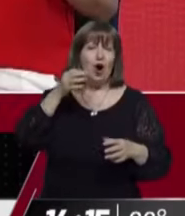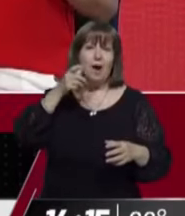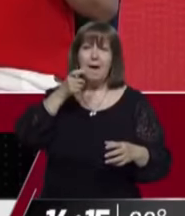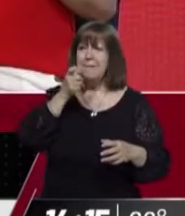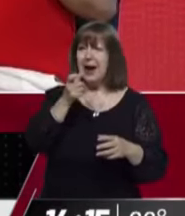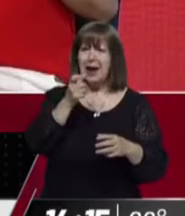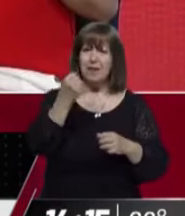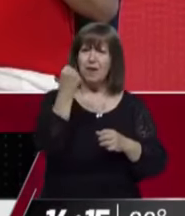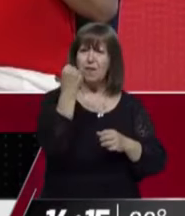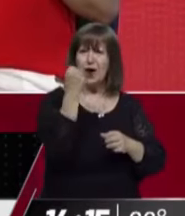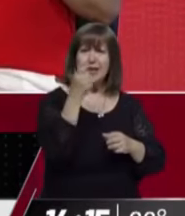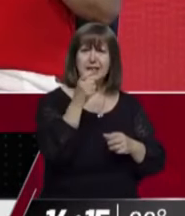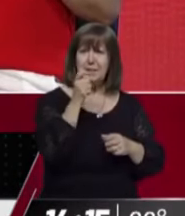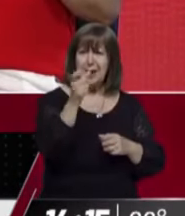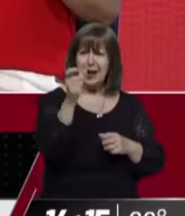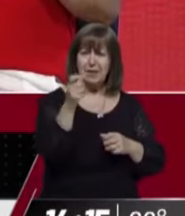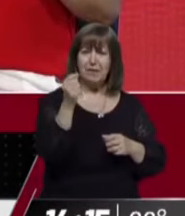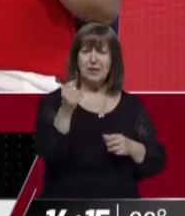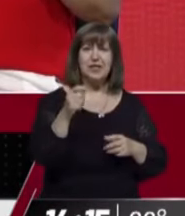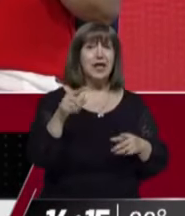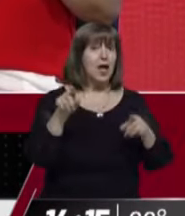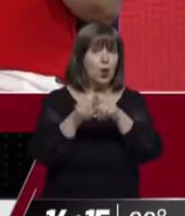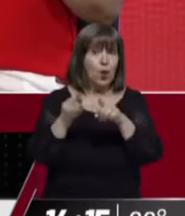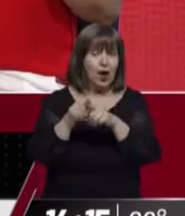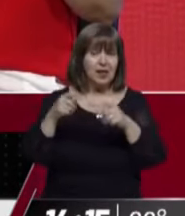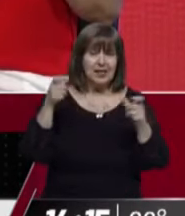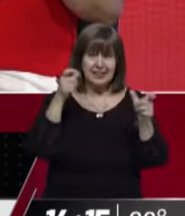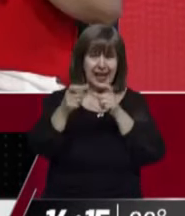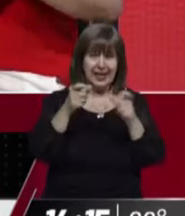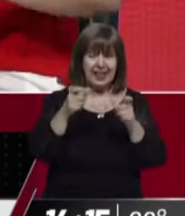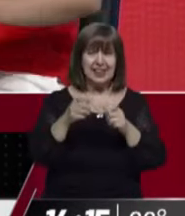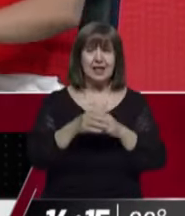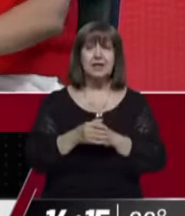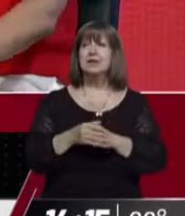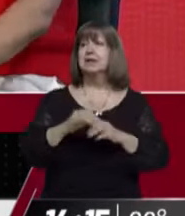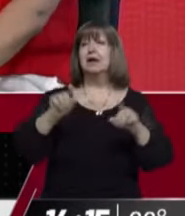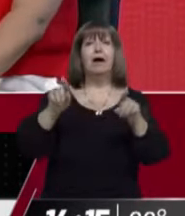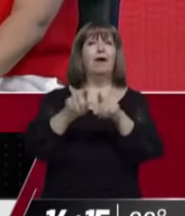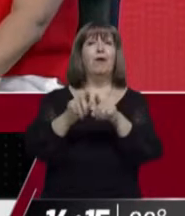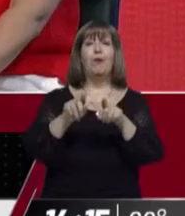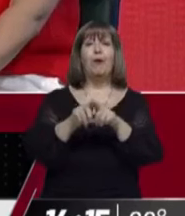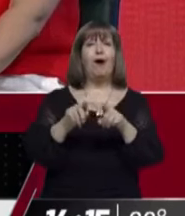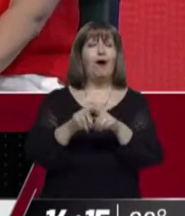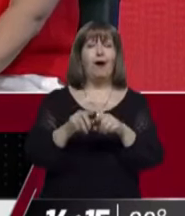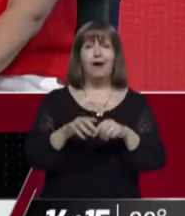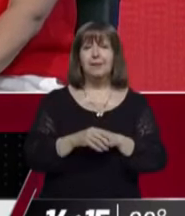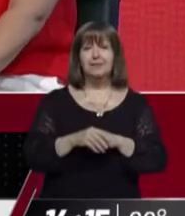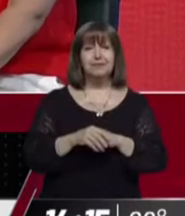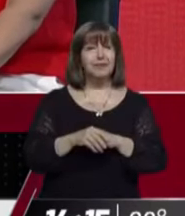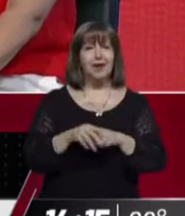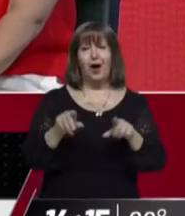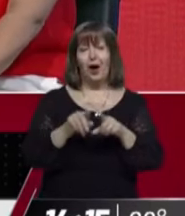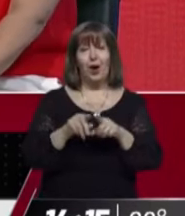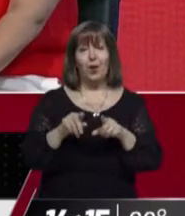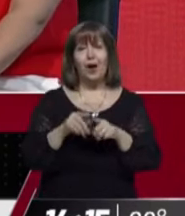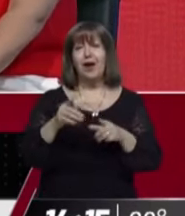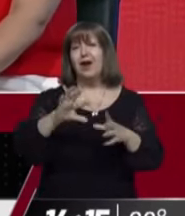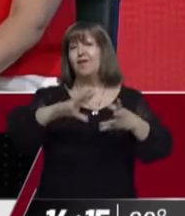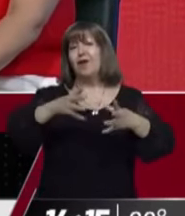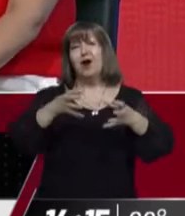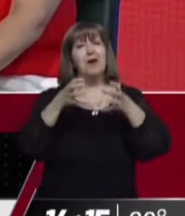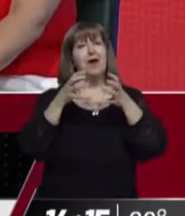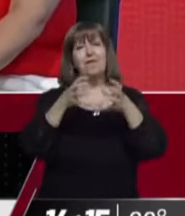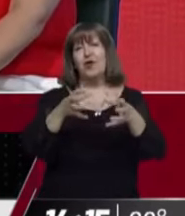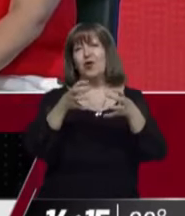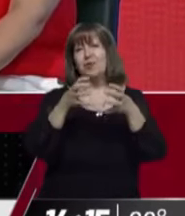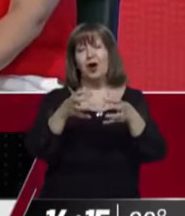contar todo lo que te han gritado. ¿Te dicen lo mismo que le dicen a los varones? Lo mismo, cosas igual también que, a ver, es Y